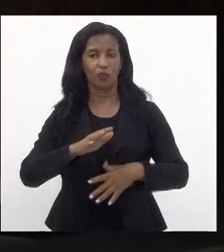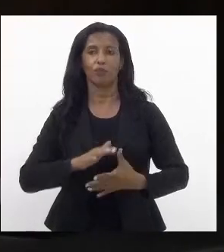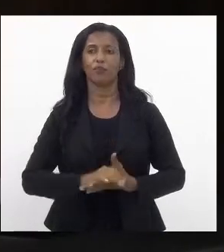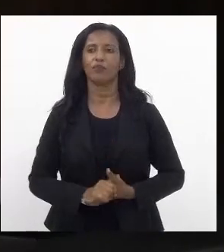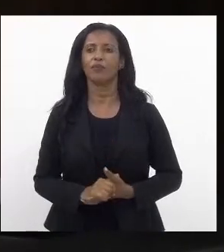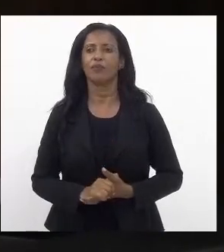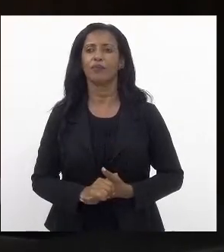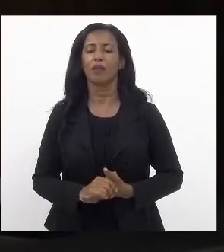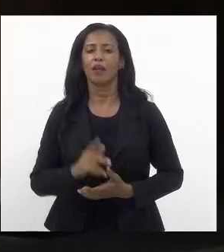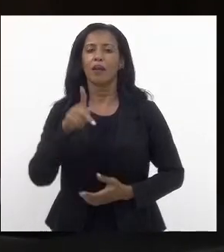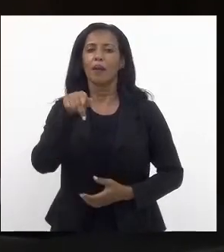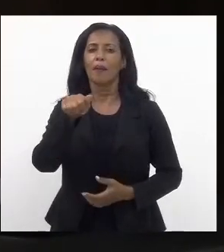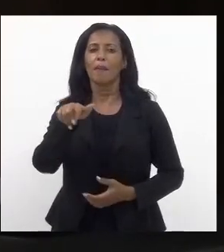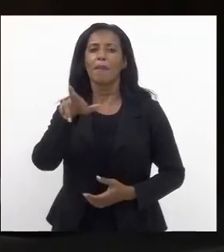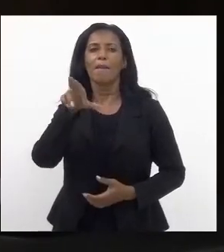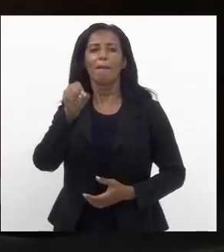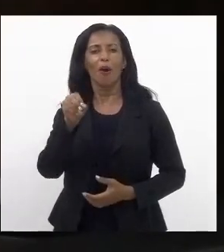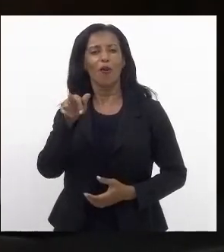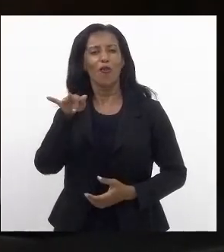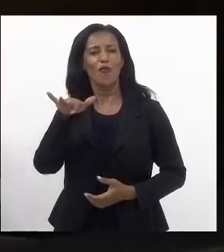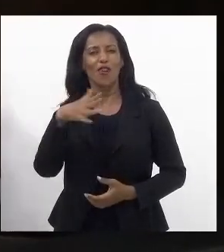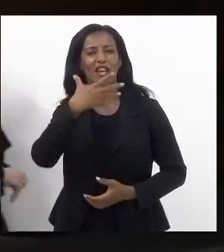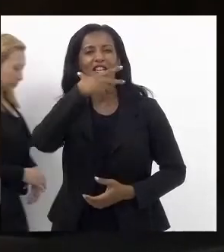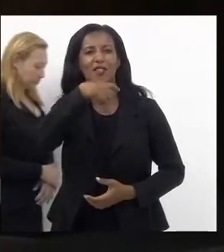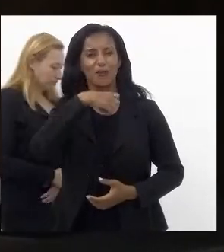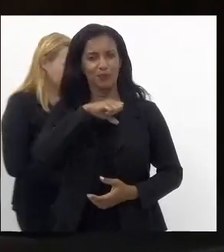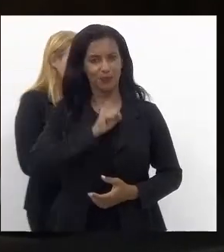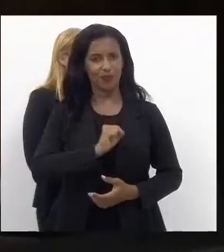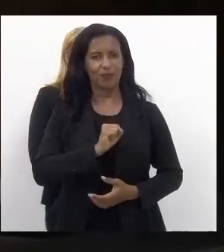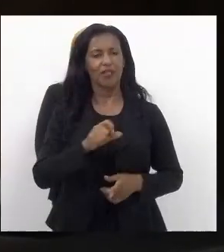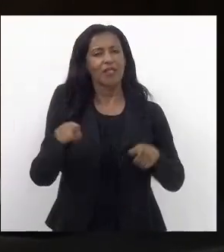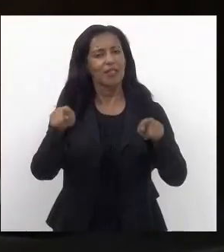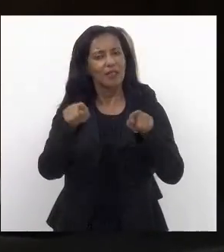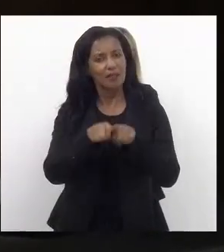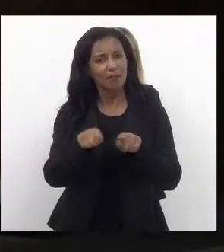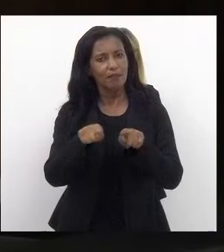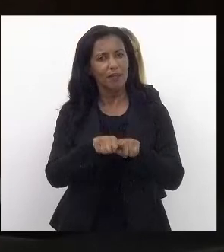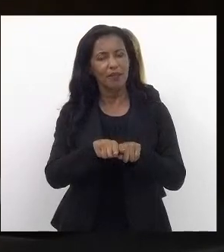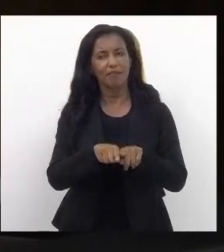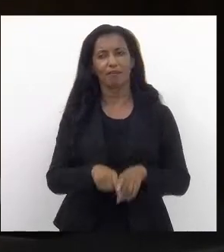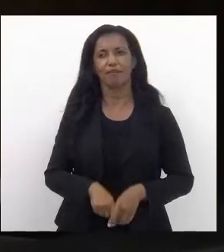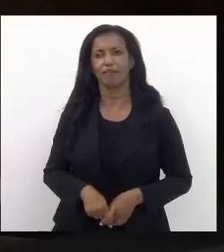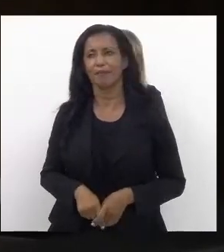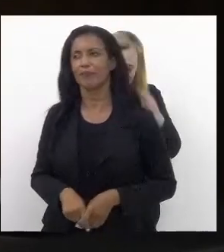popular Paulo Freire, que también